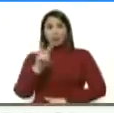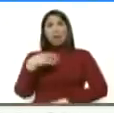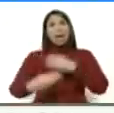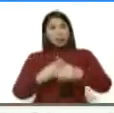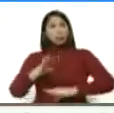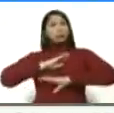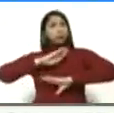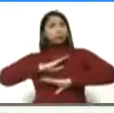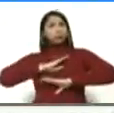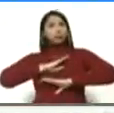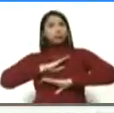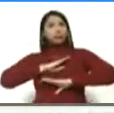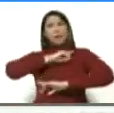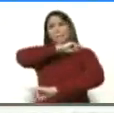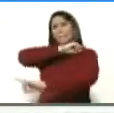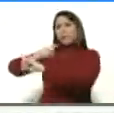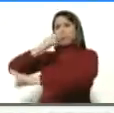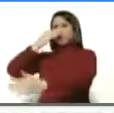correspondía,